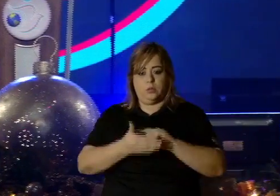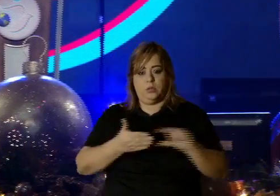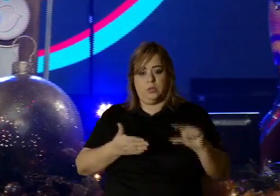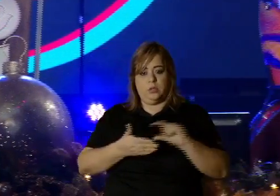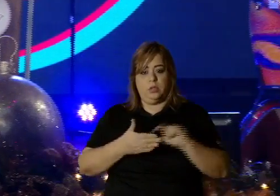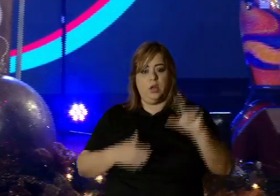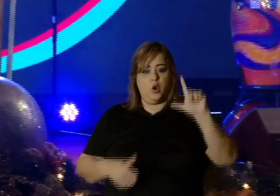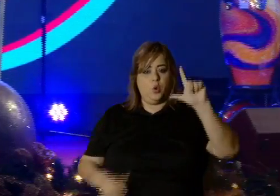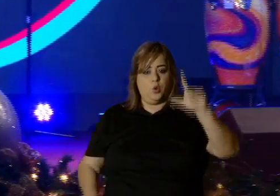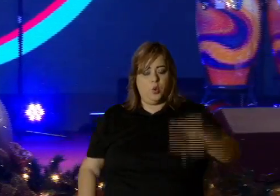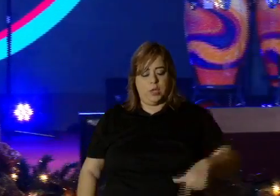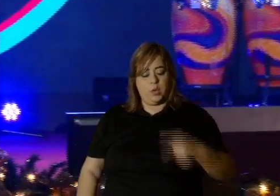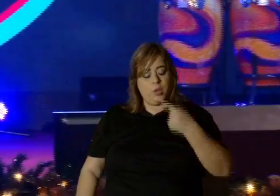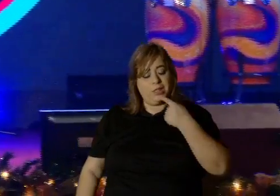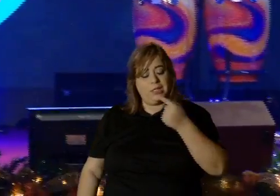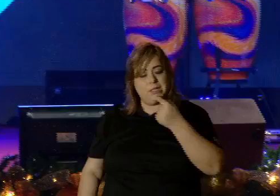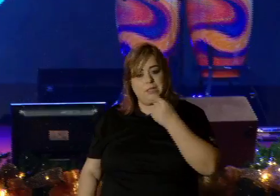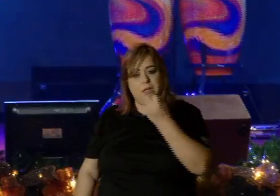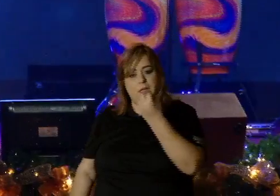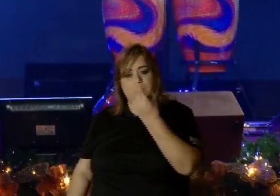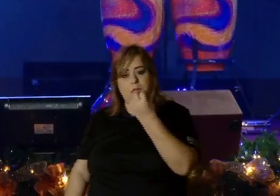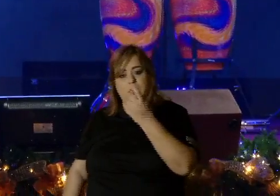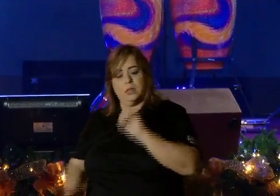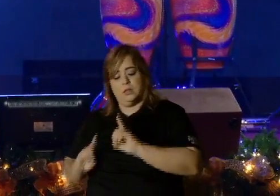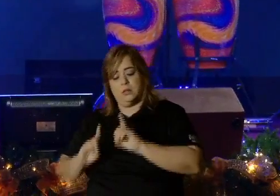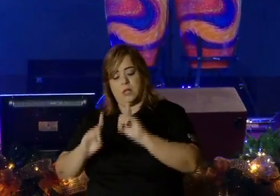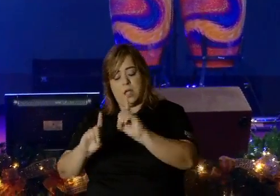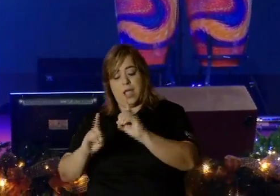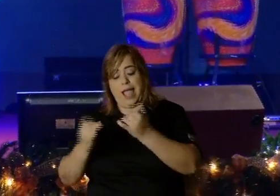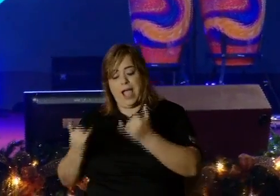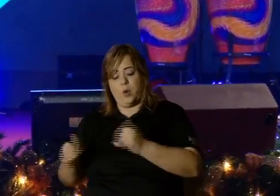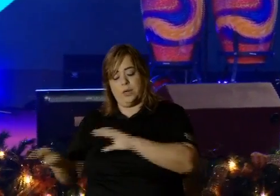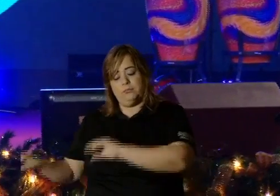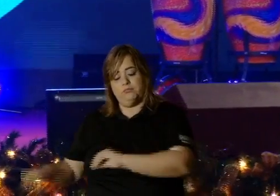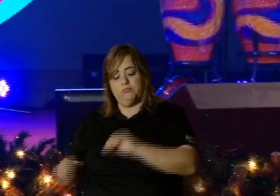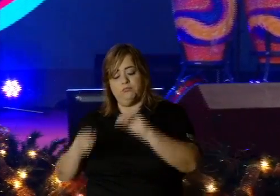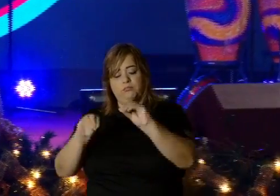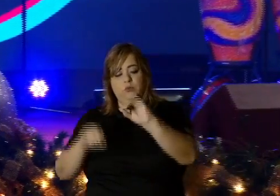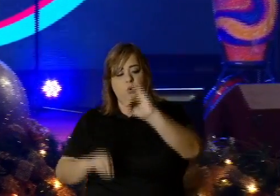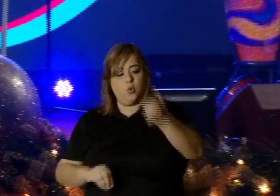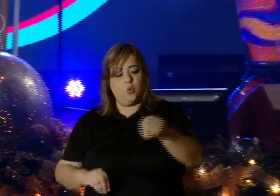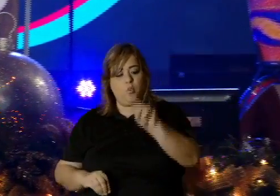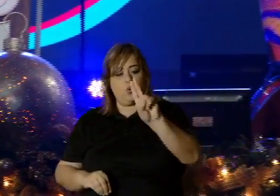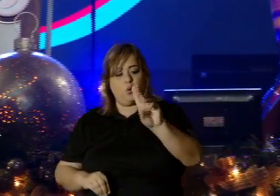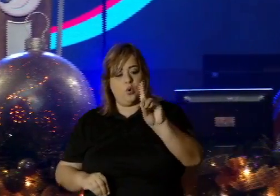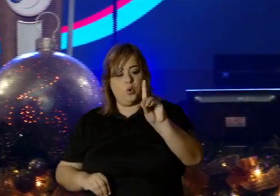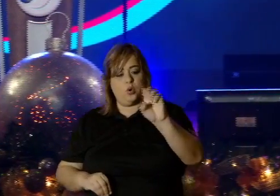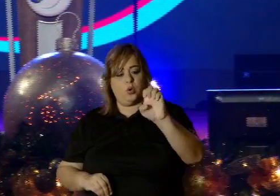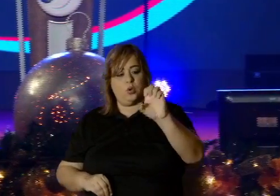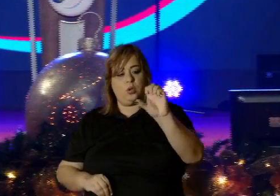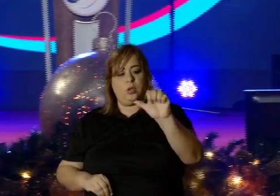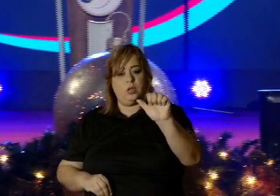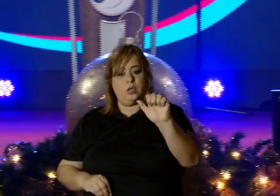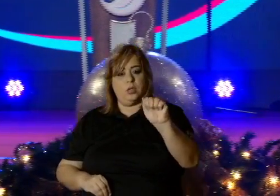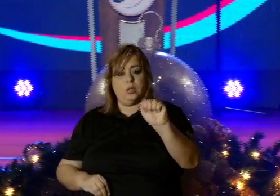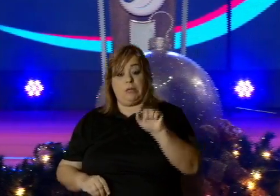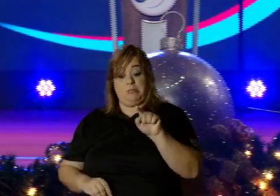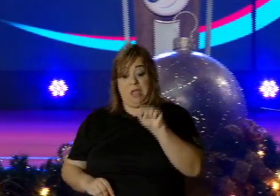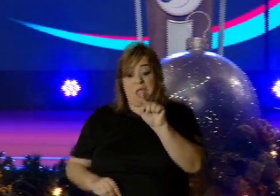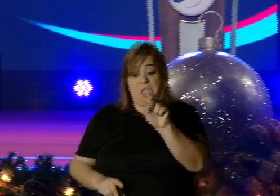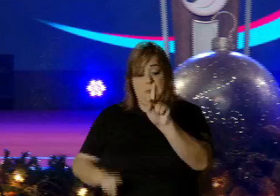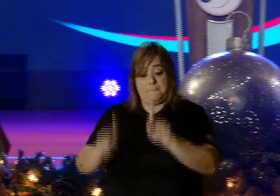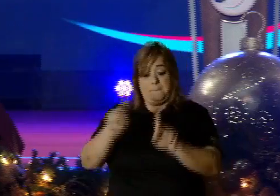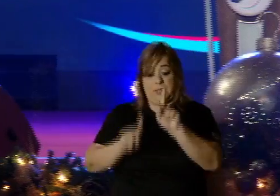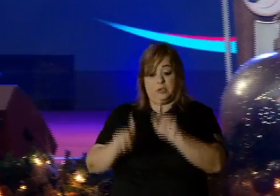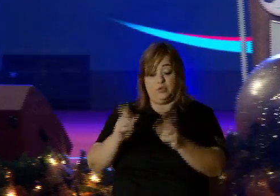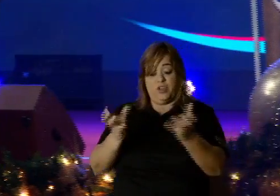de esto, le dijo a sus discípulos, vamos a Judea otra vez. Sigue, y le dijeron los discípulos, ahí te quieren matar, ahí